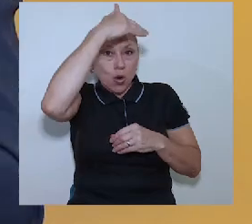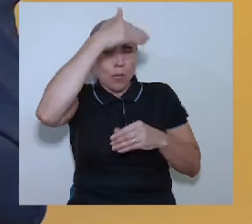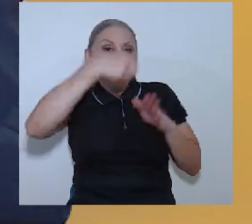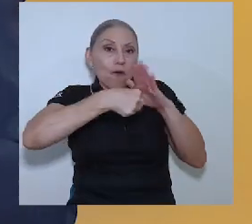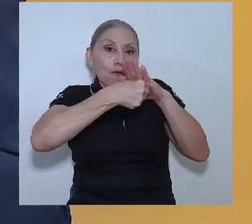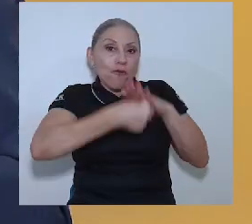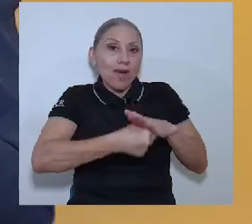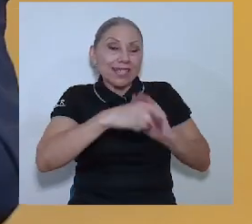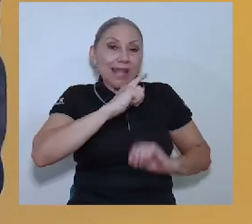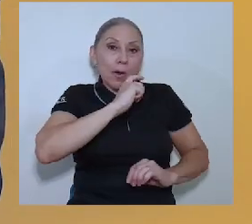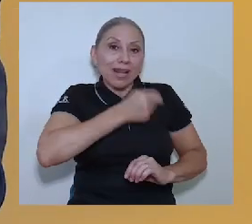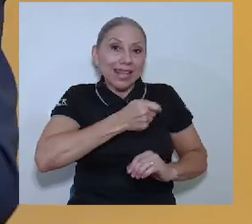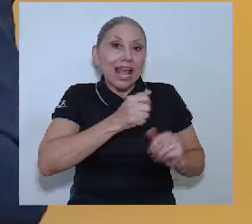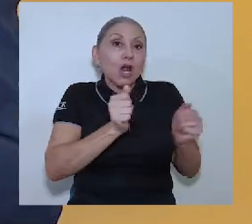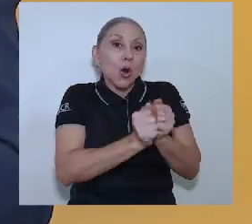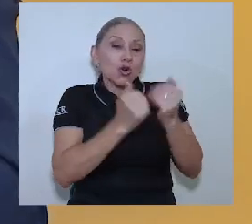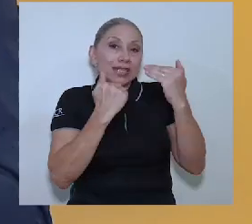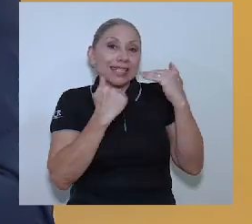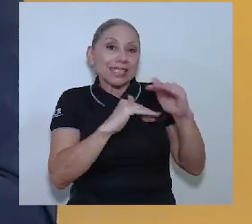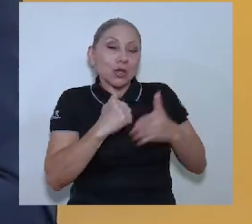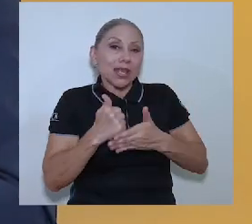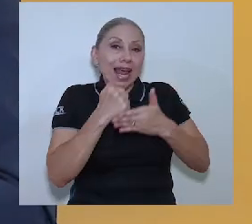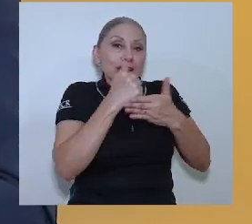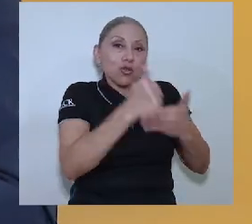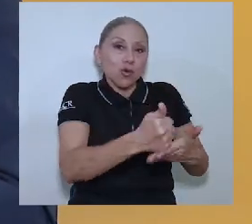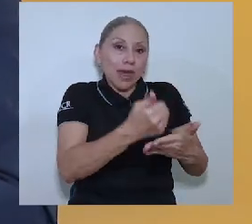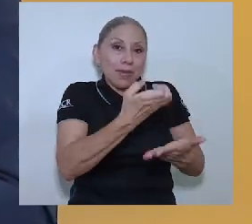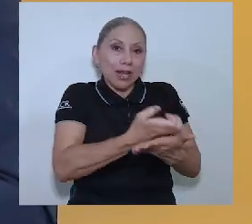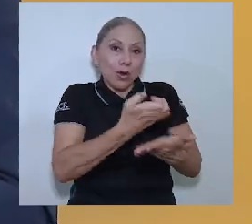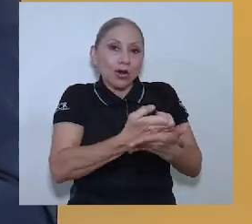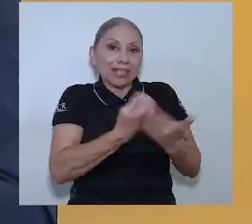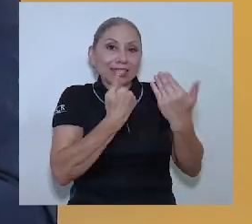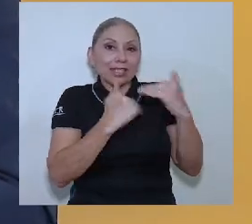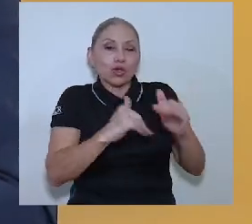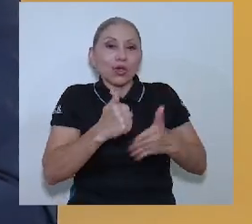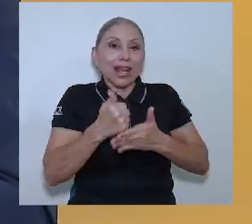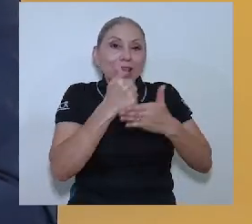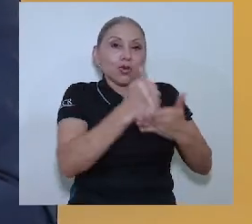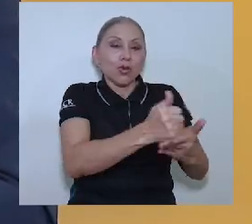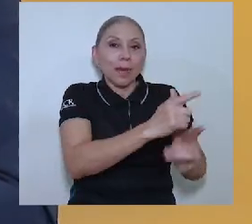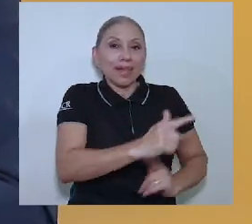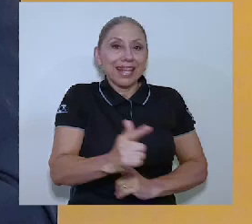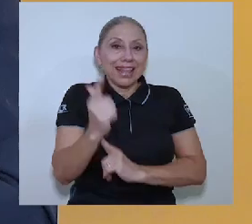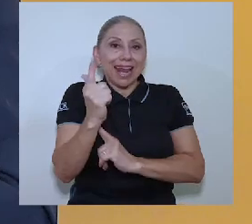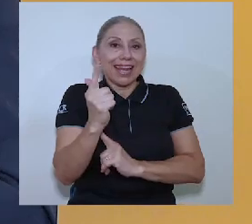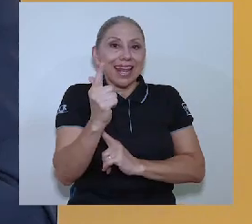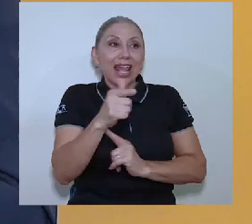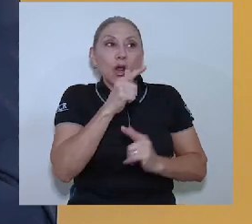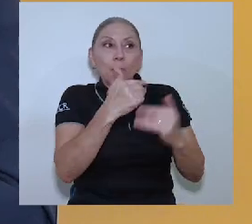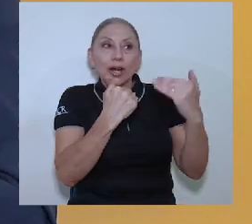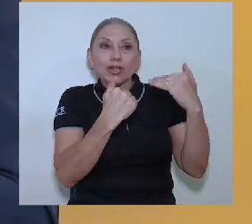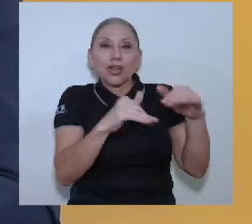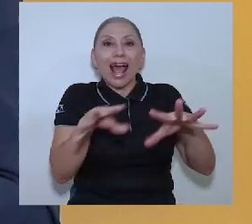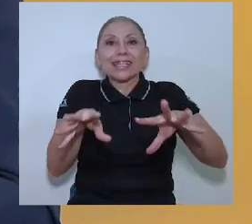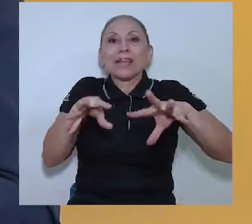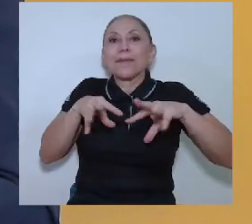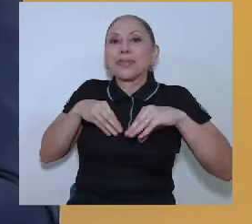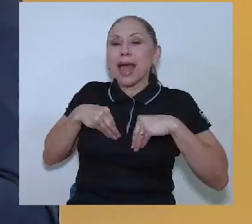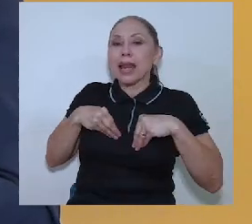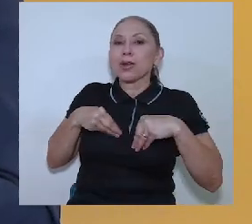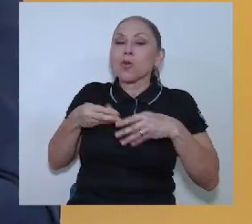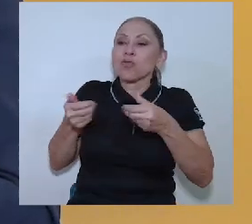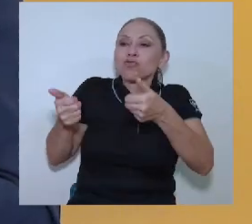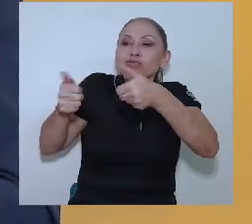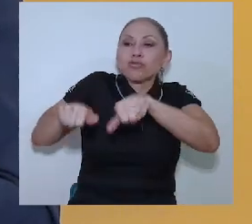vía restricción de su ayuda militar y económica, a aceptar términos de arreglo con Rusia que